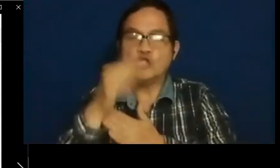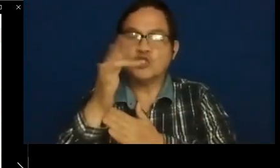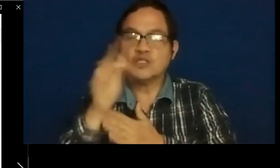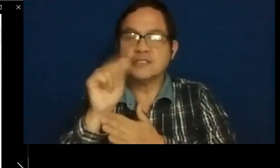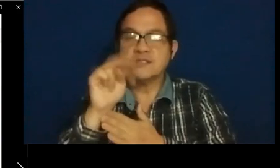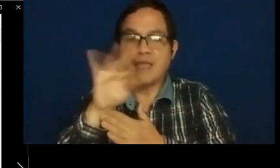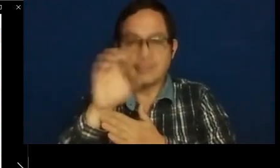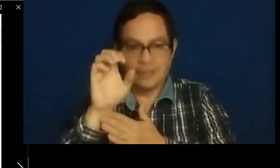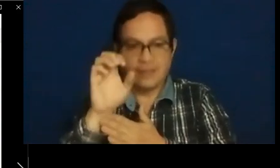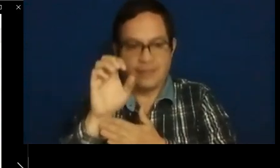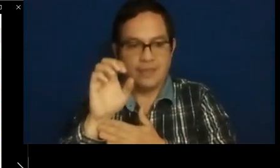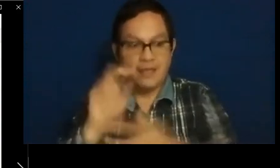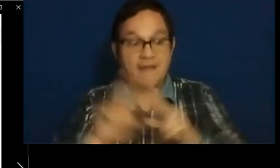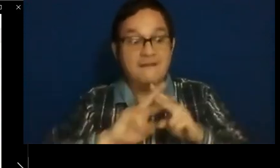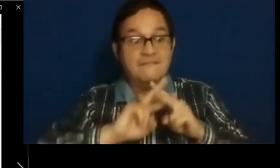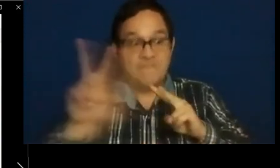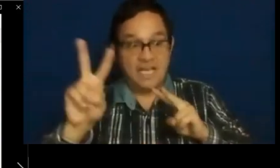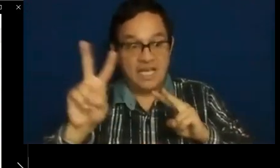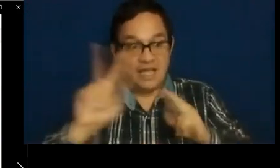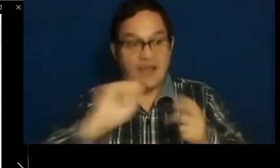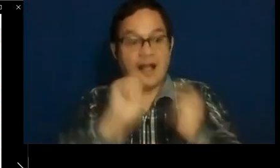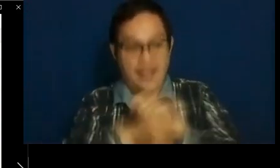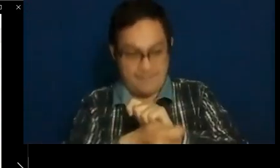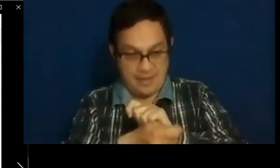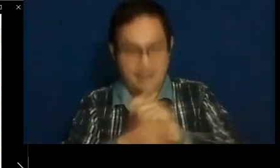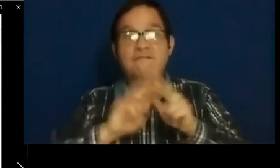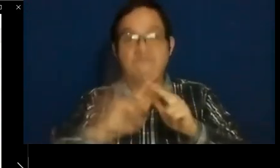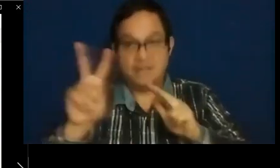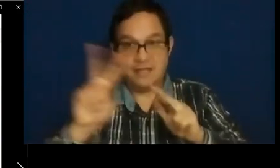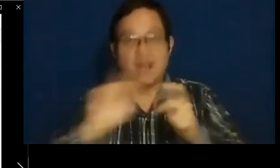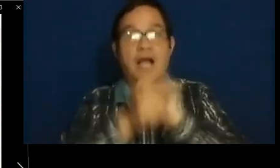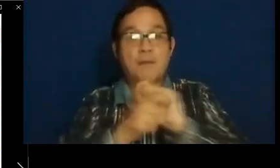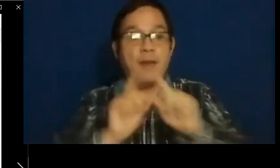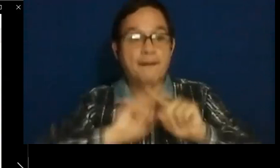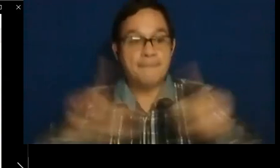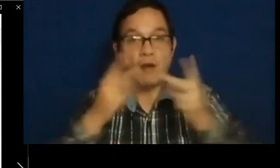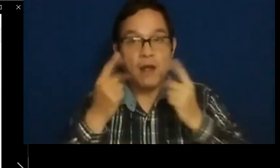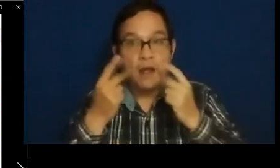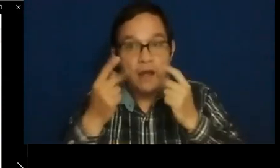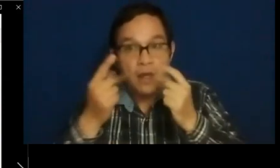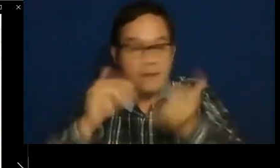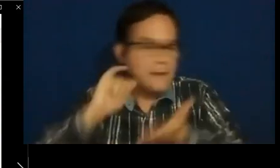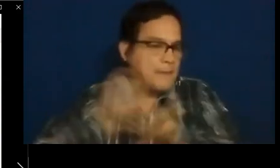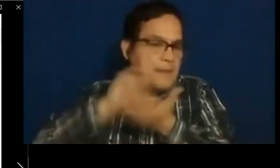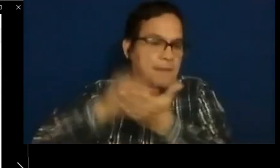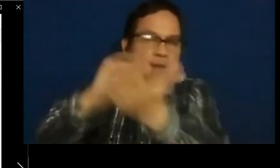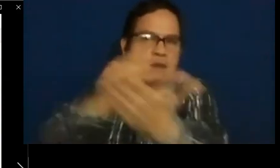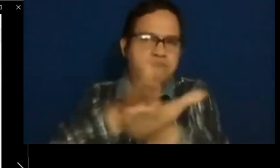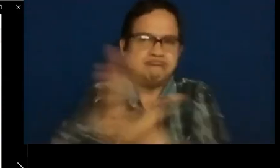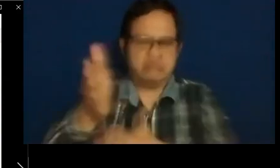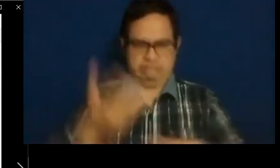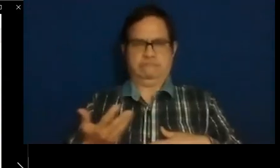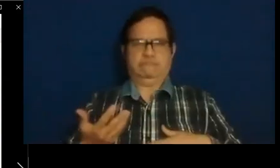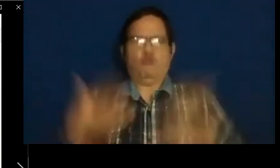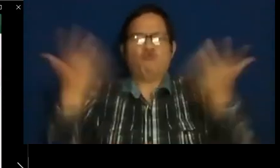constantes, por eso se llama uniformemente acelerado, ¿vale? Entonces no te preocupes por hacer análisis ni reemplazos de